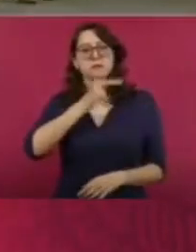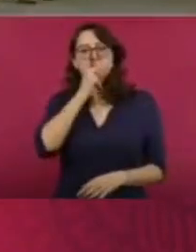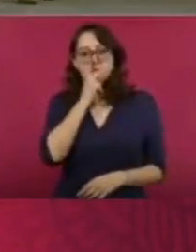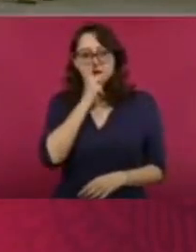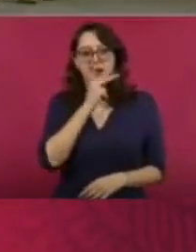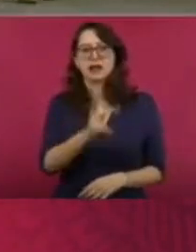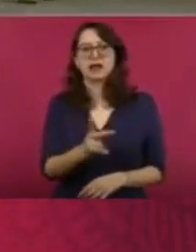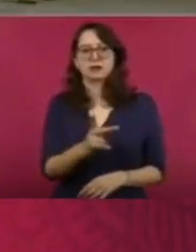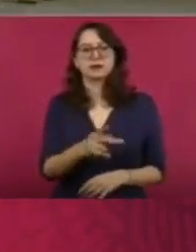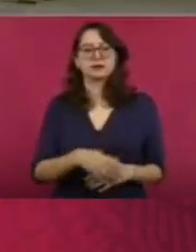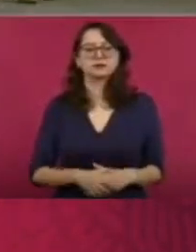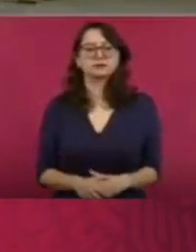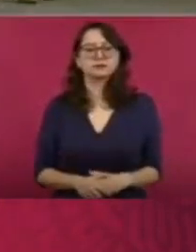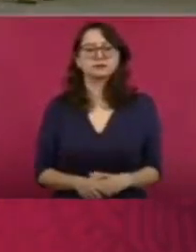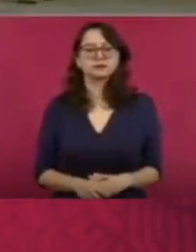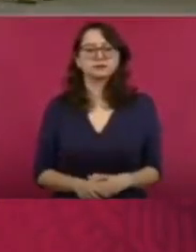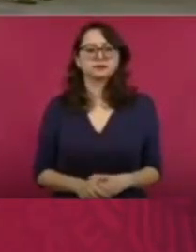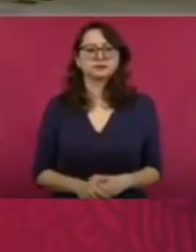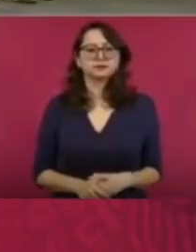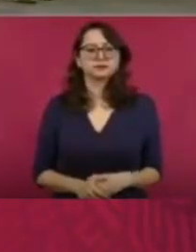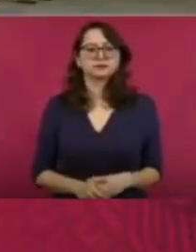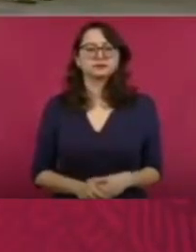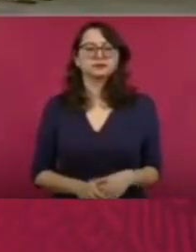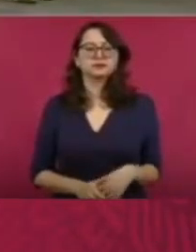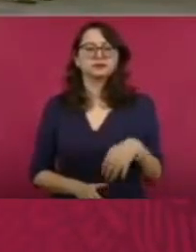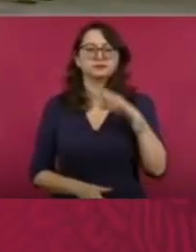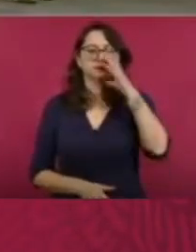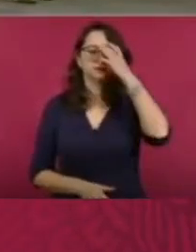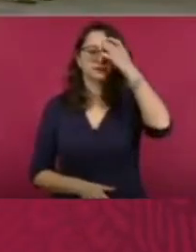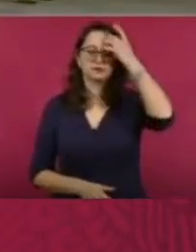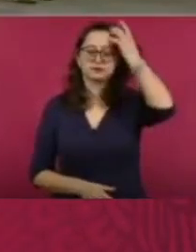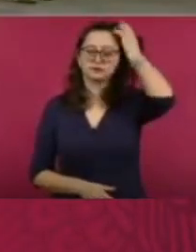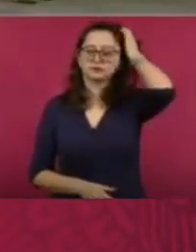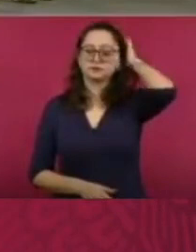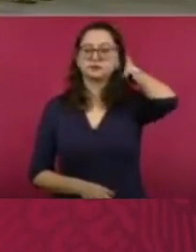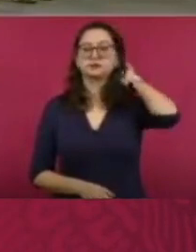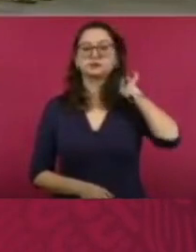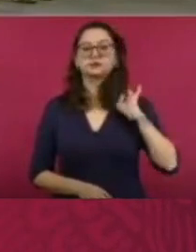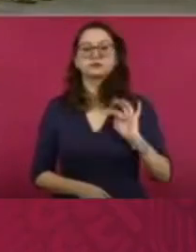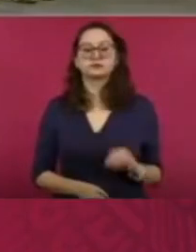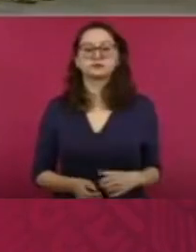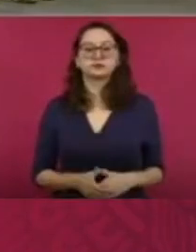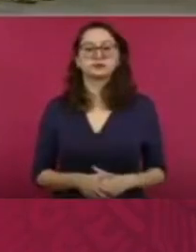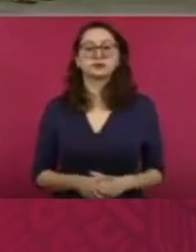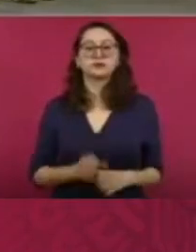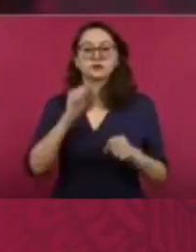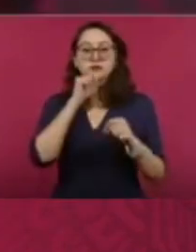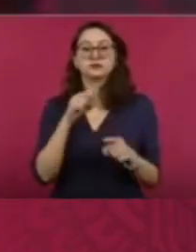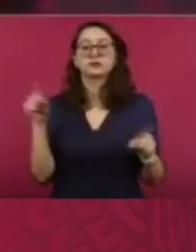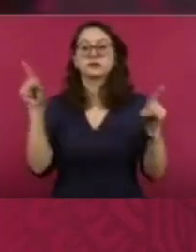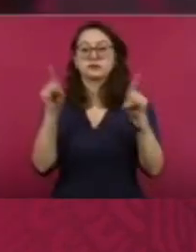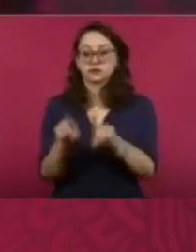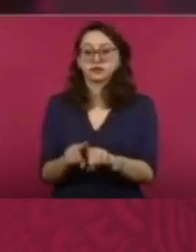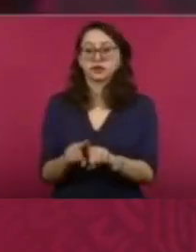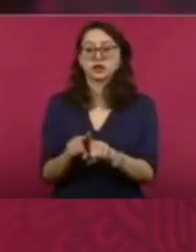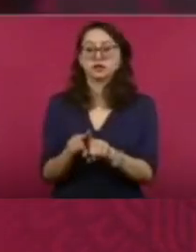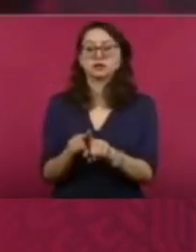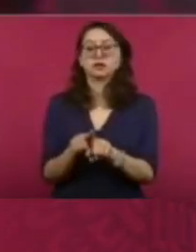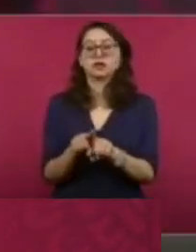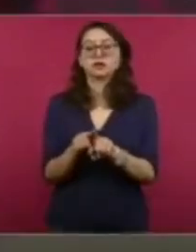y vamos también a que se restablezca lo más pronto posible todo el